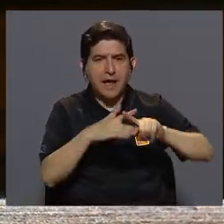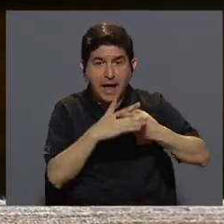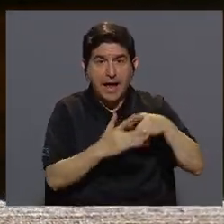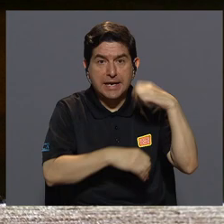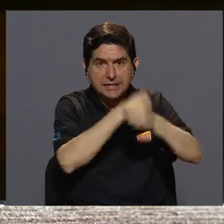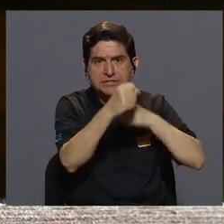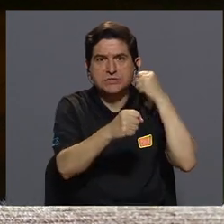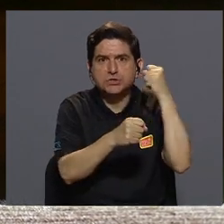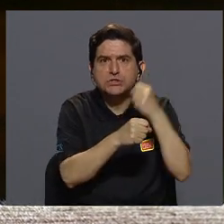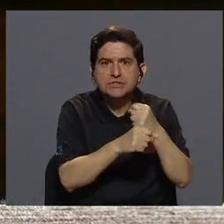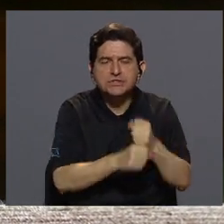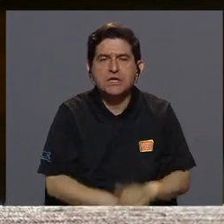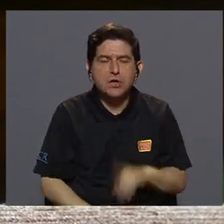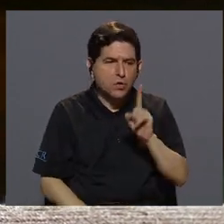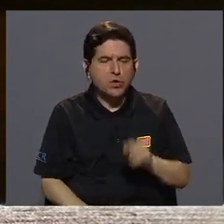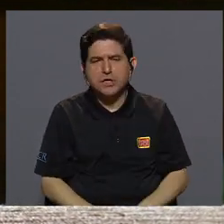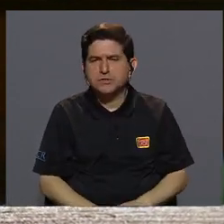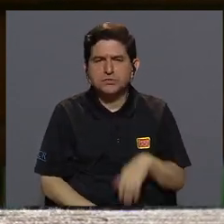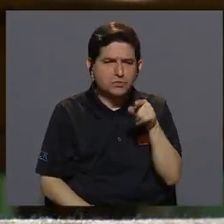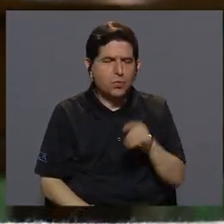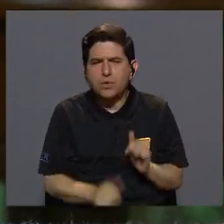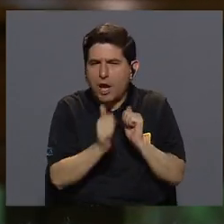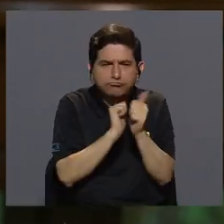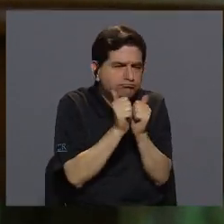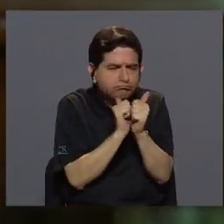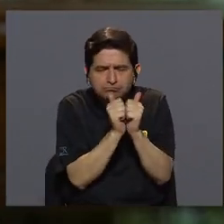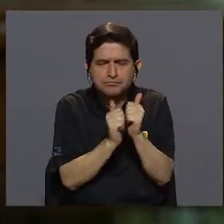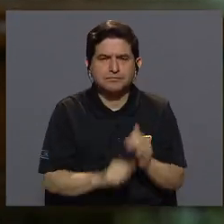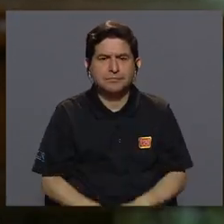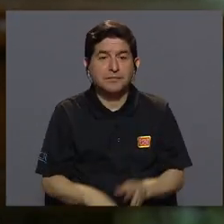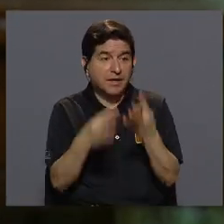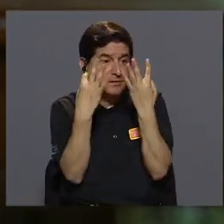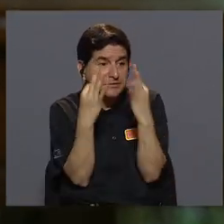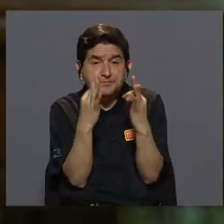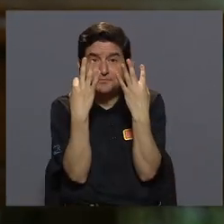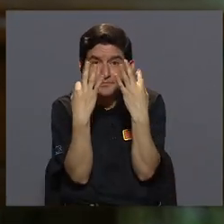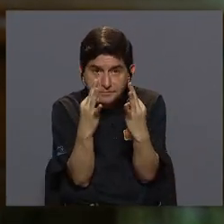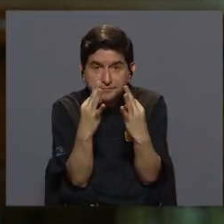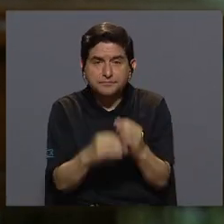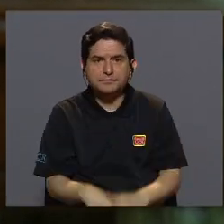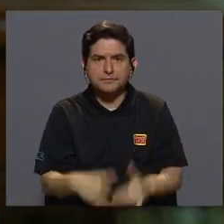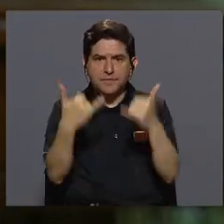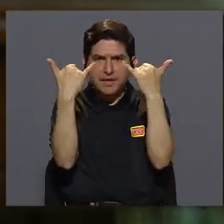principio de siglo, ¿verdad?, que se hizo un concurso y entonces para poner